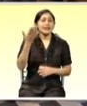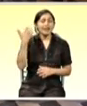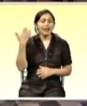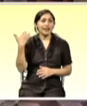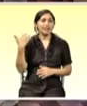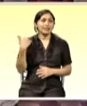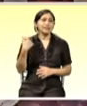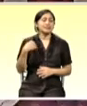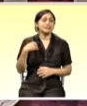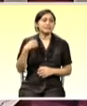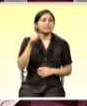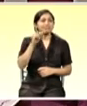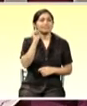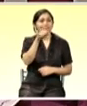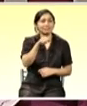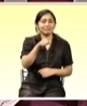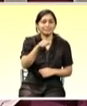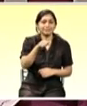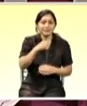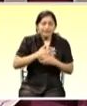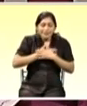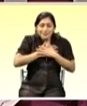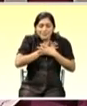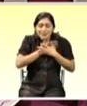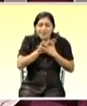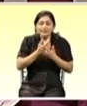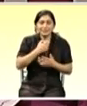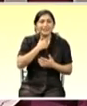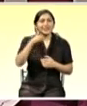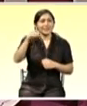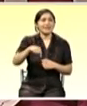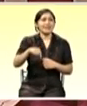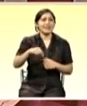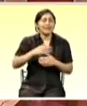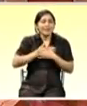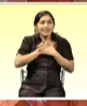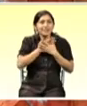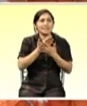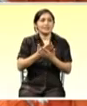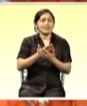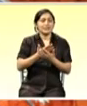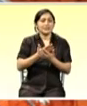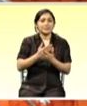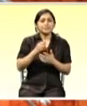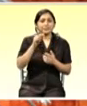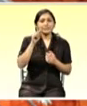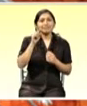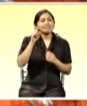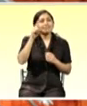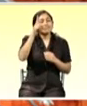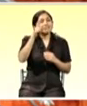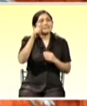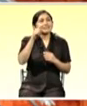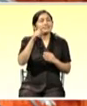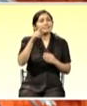podido darte. Amarte quiero con toda la fuerza de mi alma. Dios, mereces un